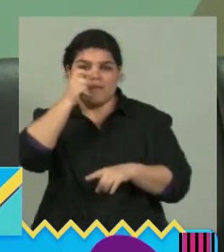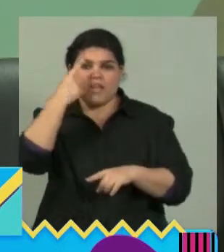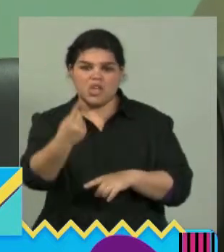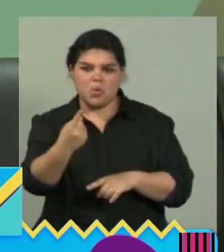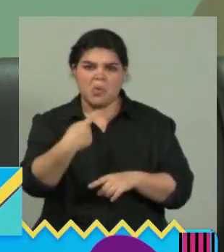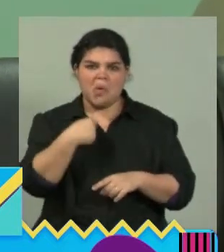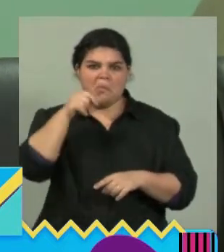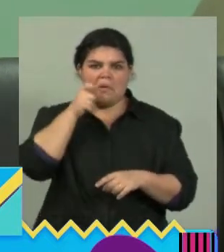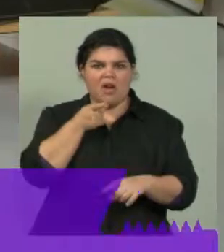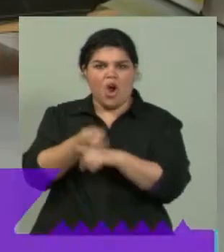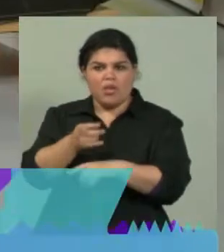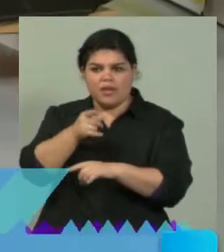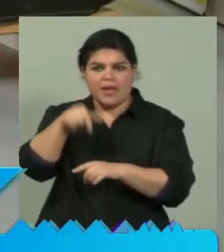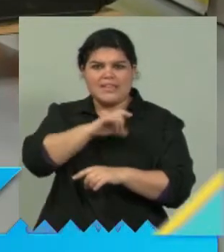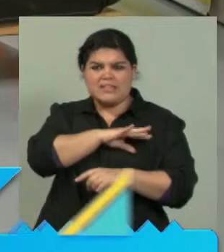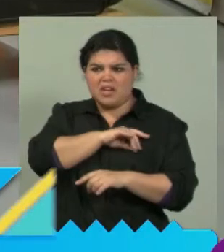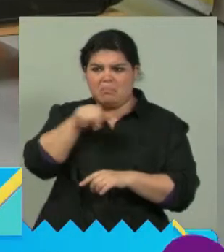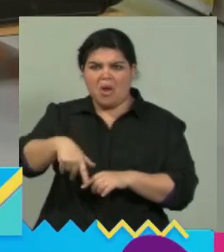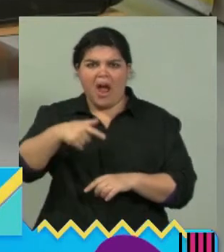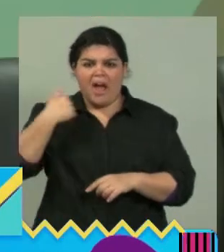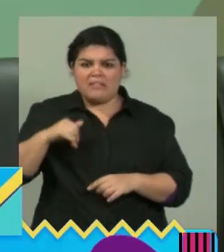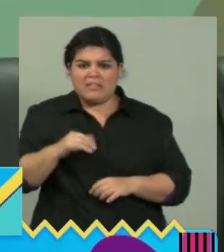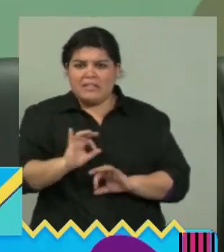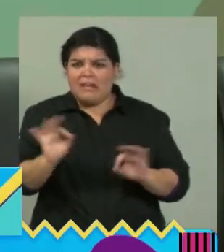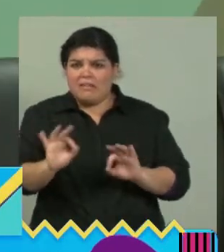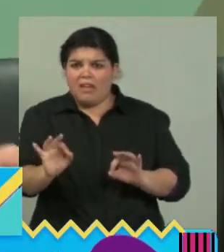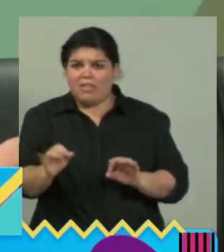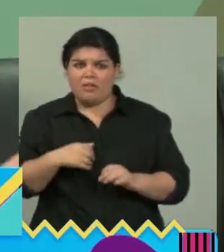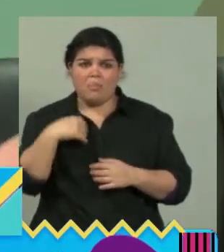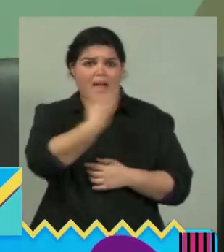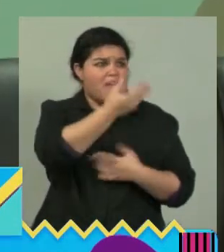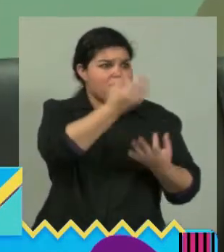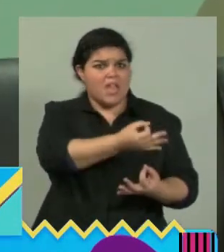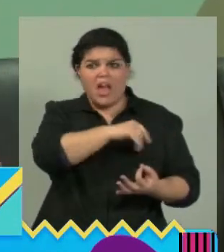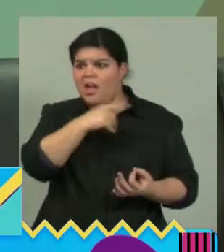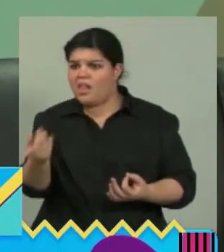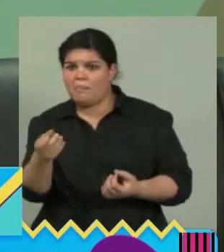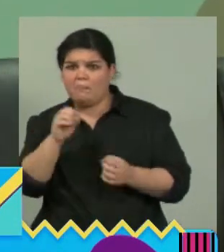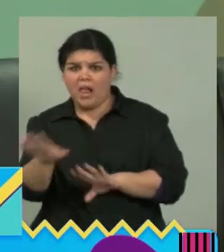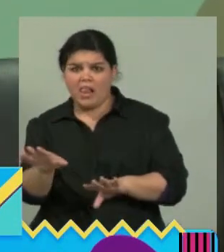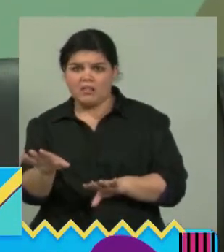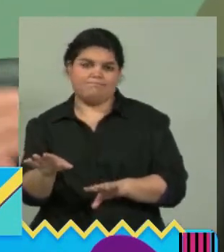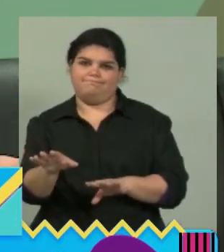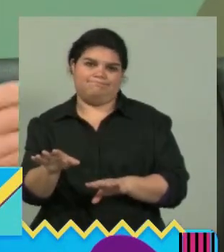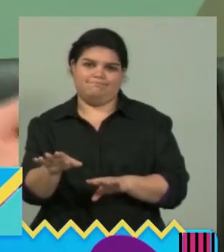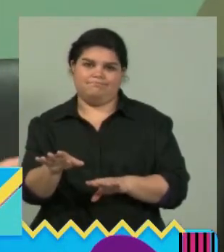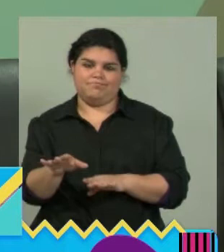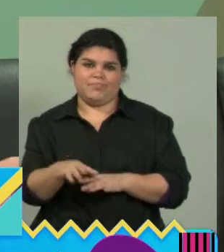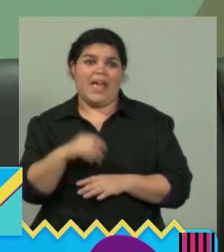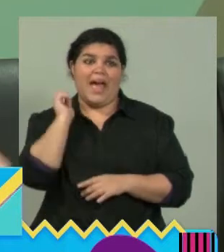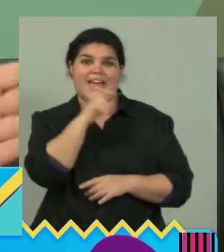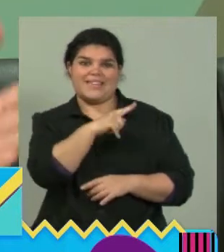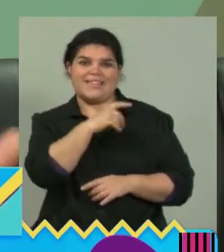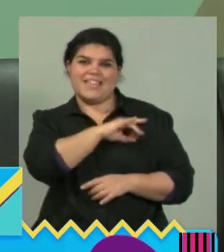ni un tirón de oreja. O sea que de este lado hacen todo bien y de aquel lado hacen todo mal. No, de aquel lado los